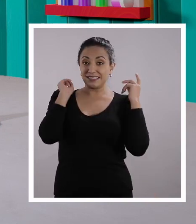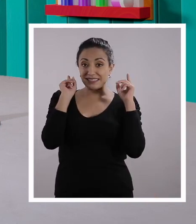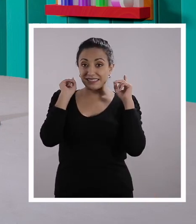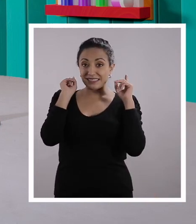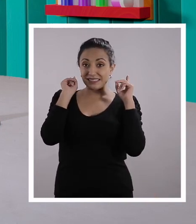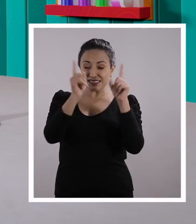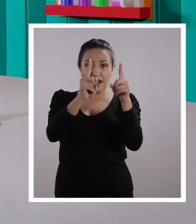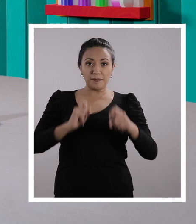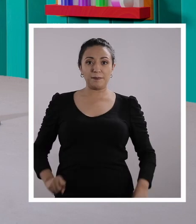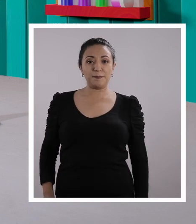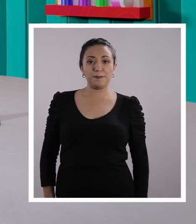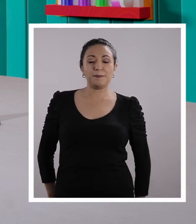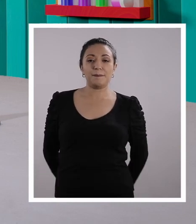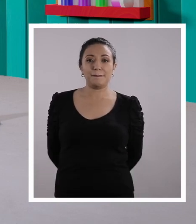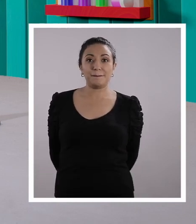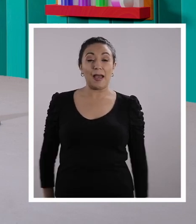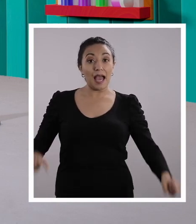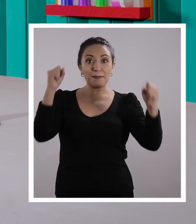listos